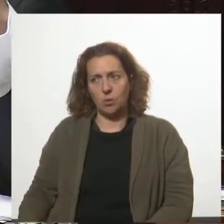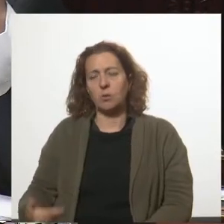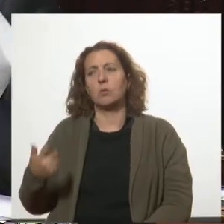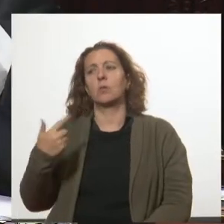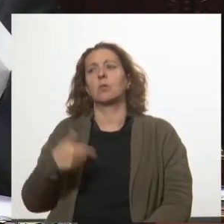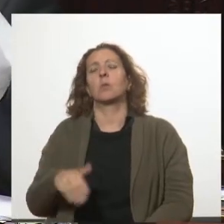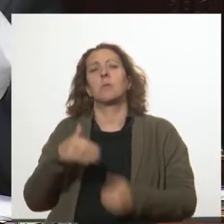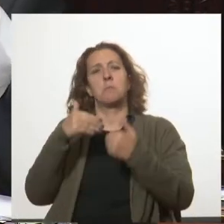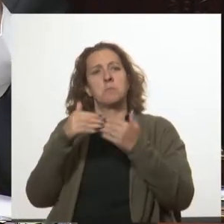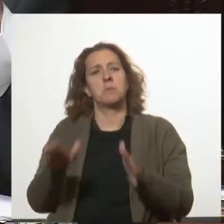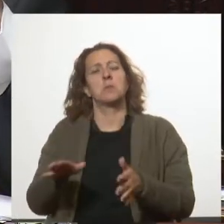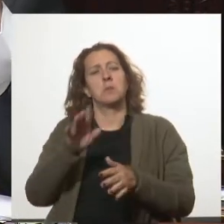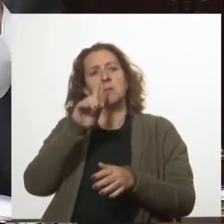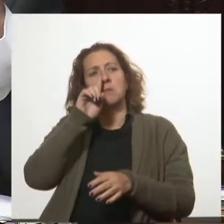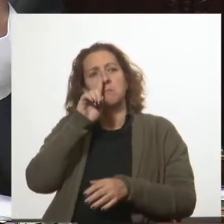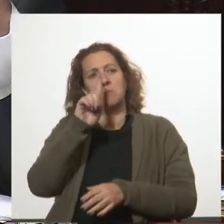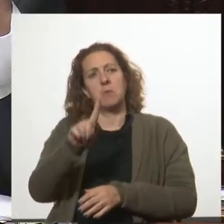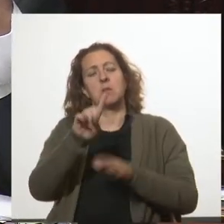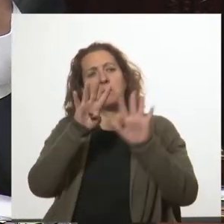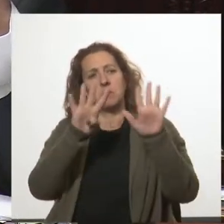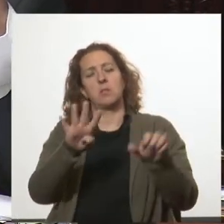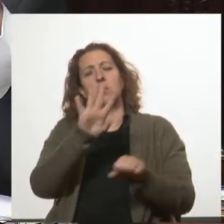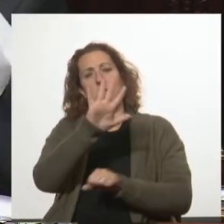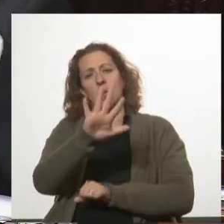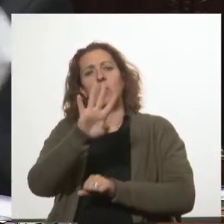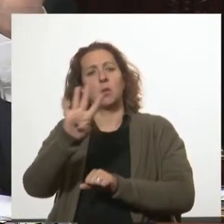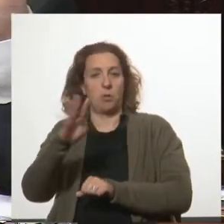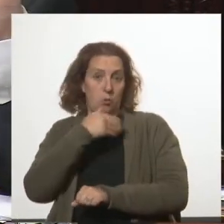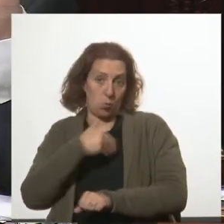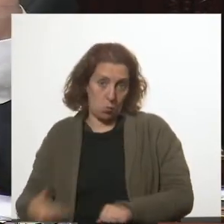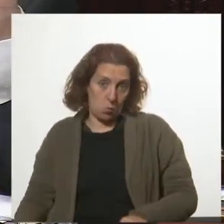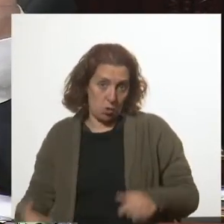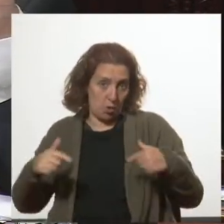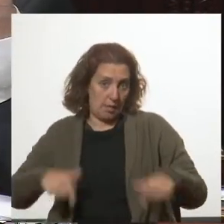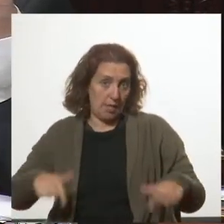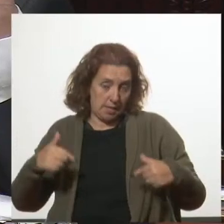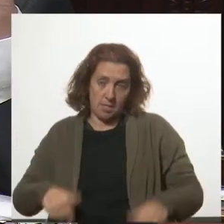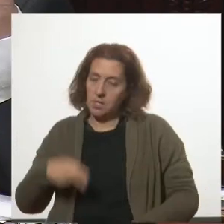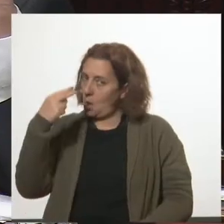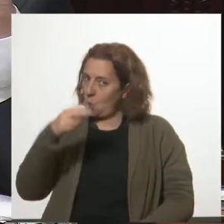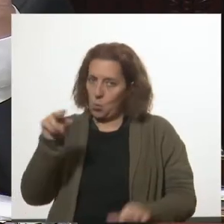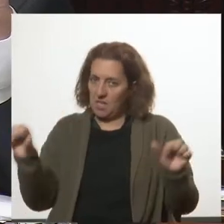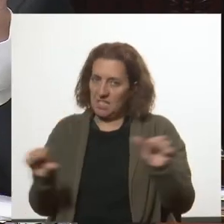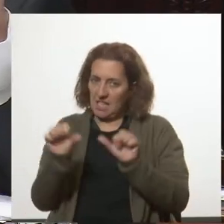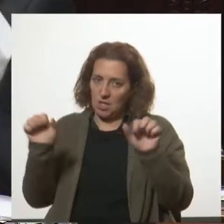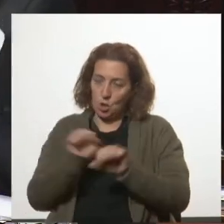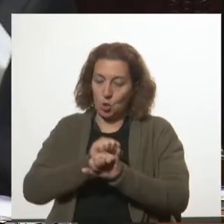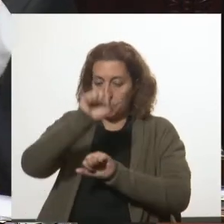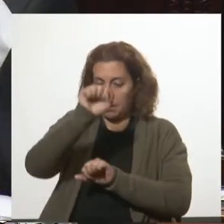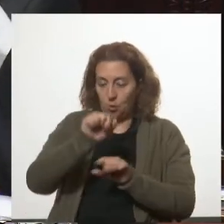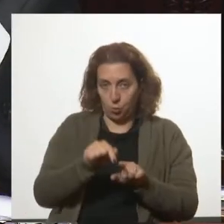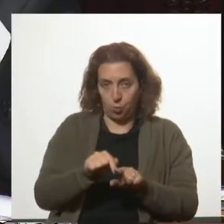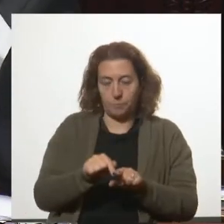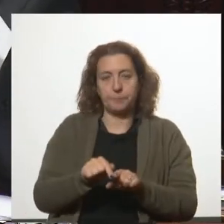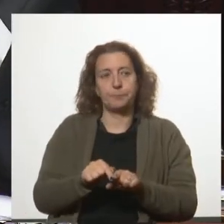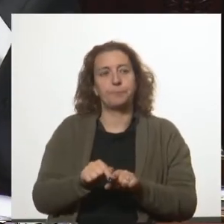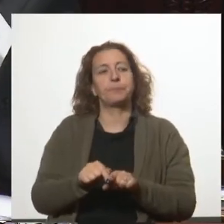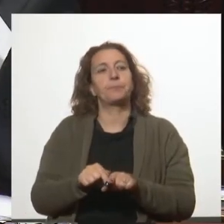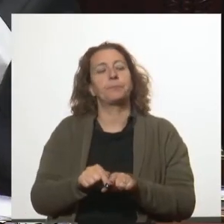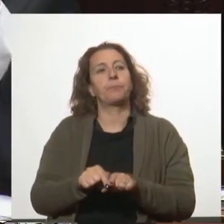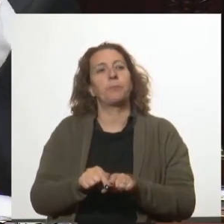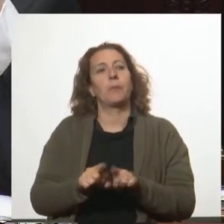29 de septiembre del 54 que nunca es escritura de nuevo